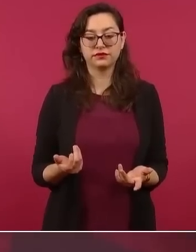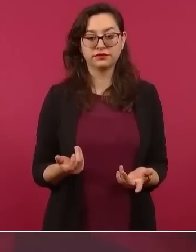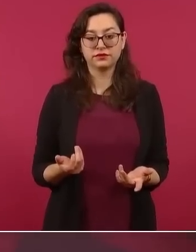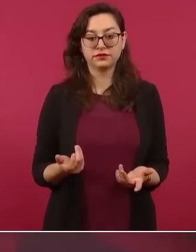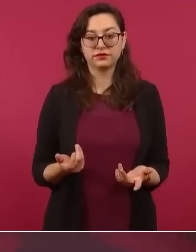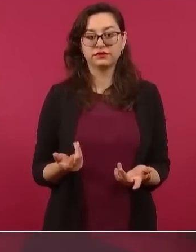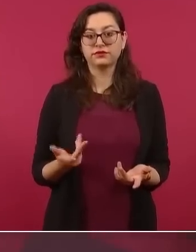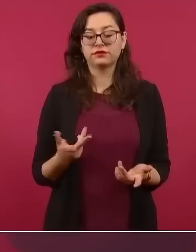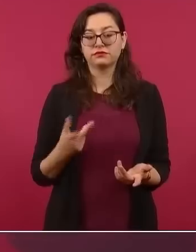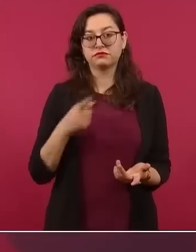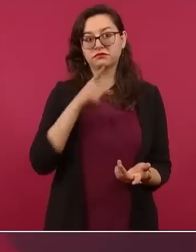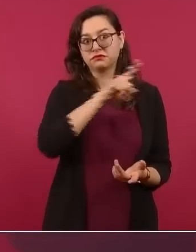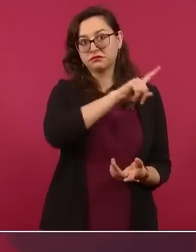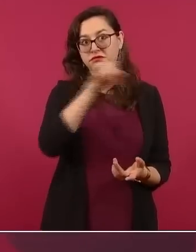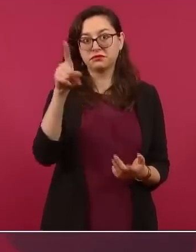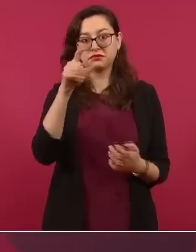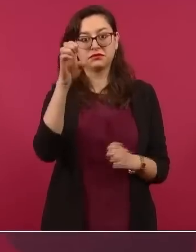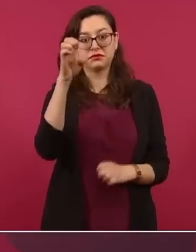a los pueblos,